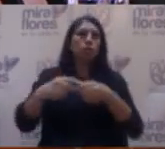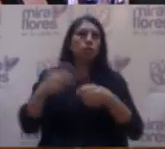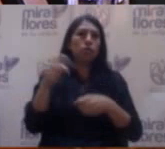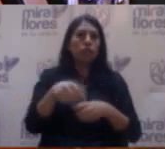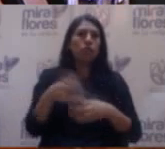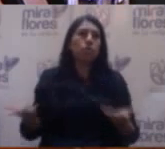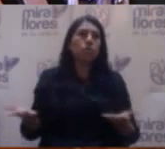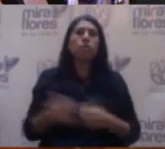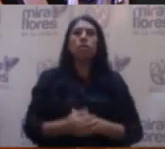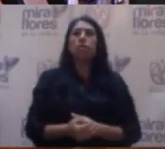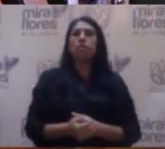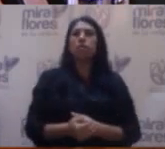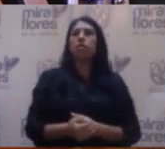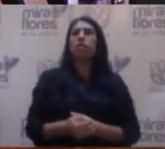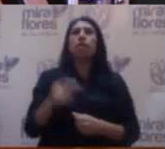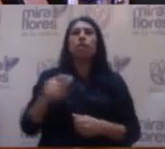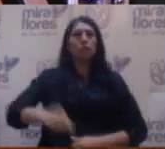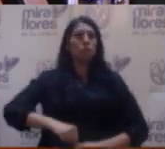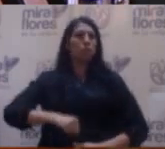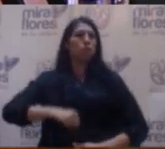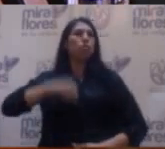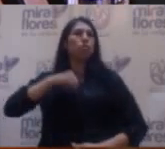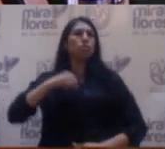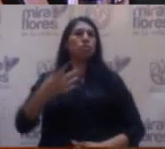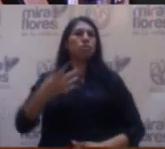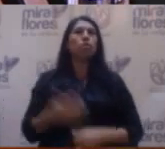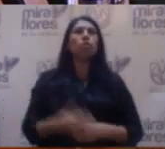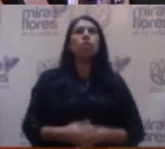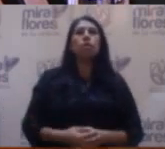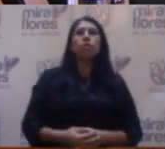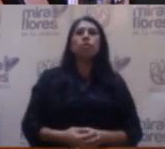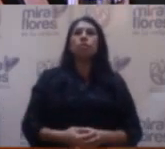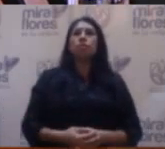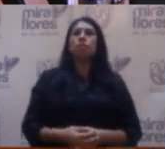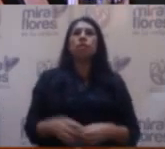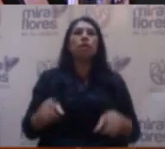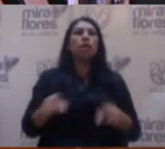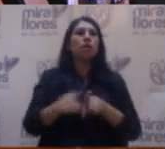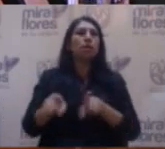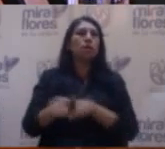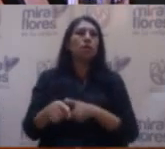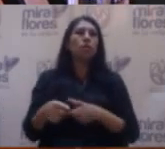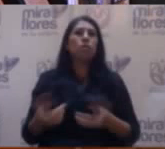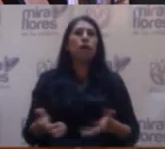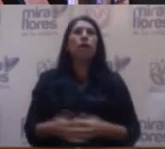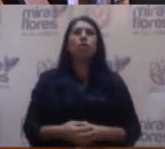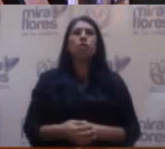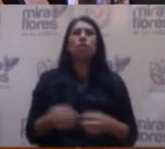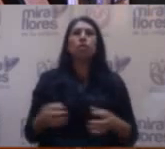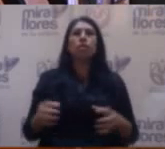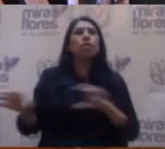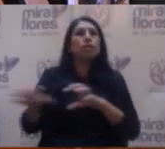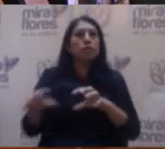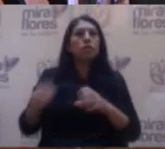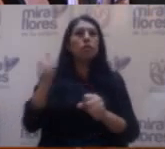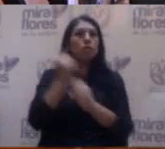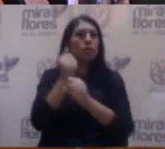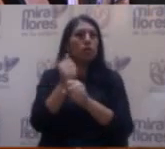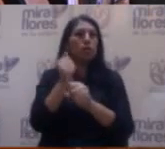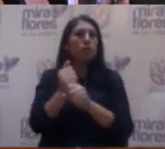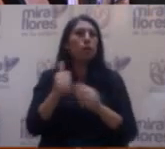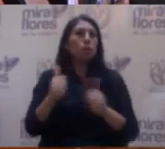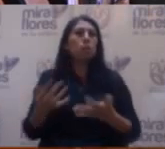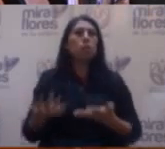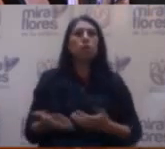más allá de eso, que nos llena de orgullo, también se destacó lo bien que se había hecho el trabajo y,